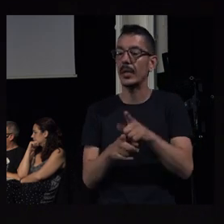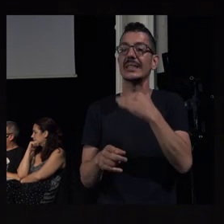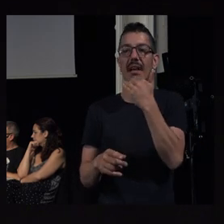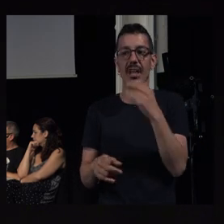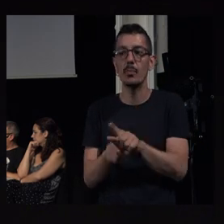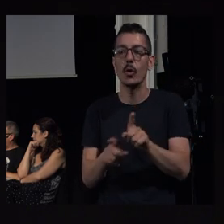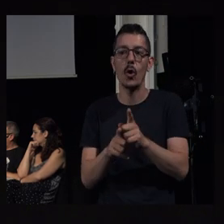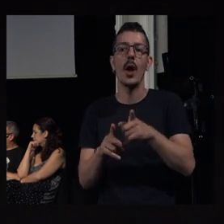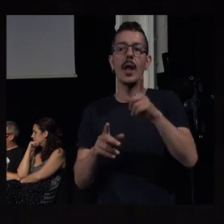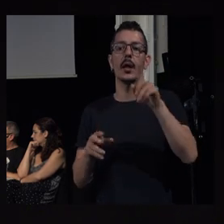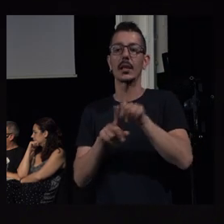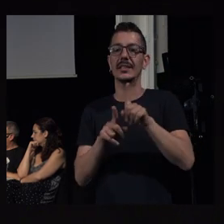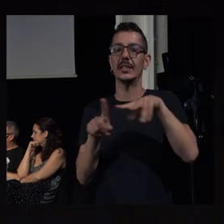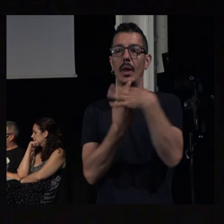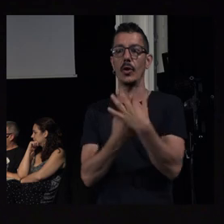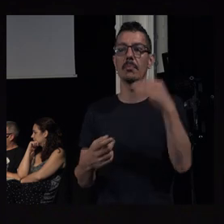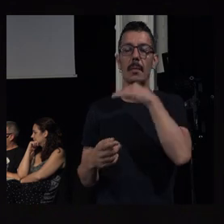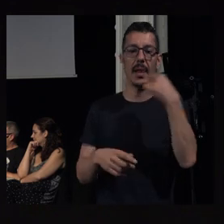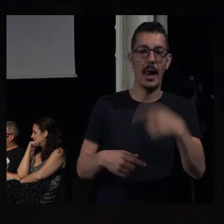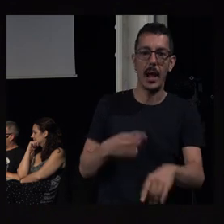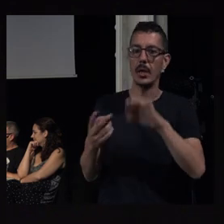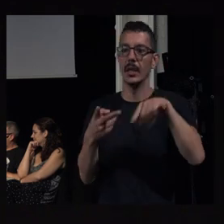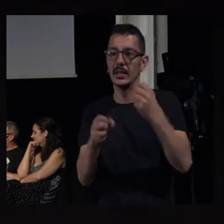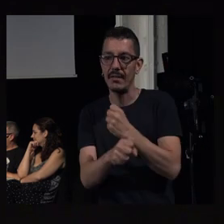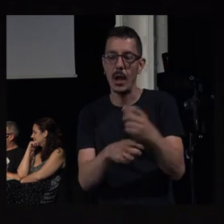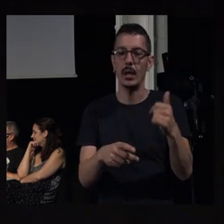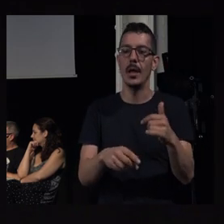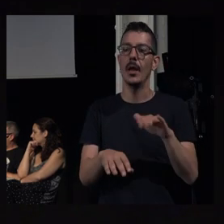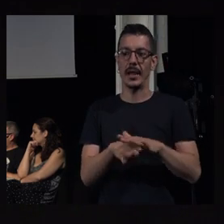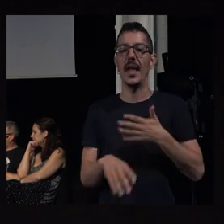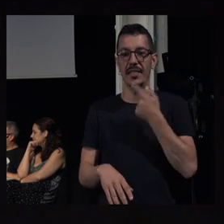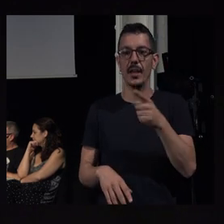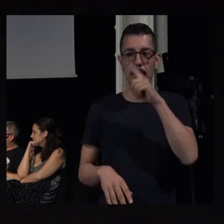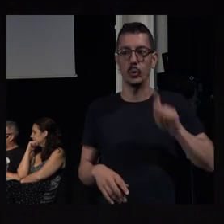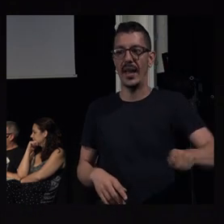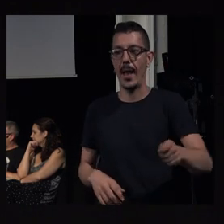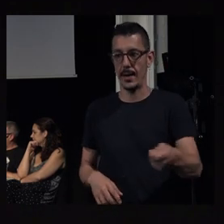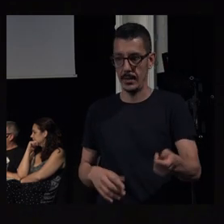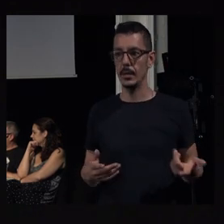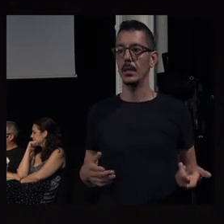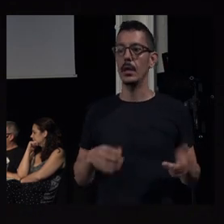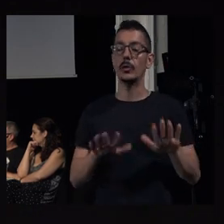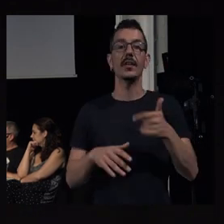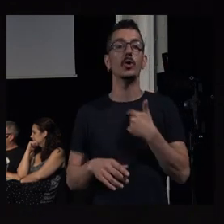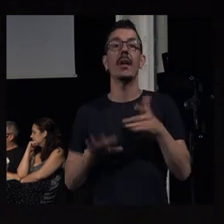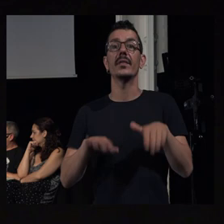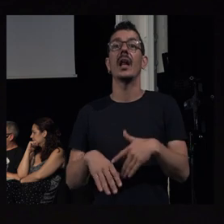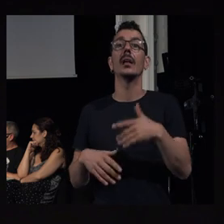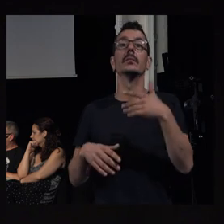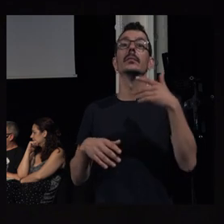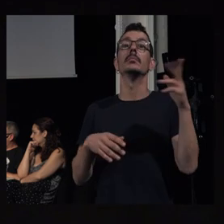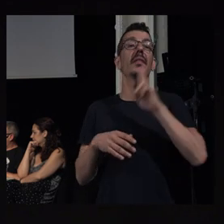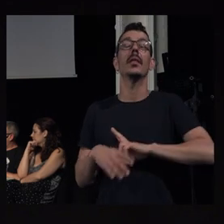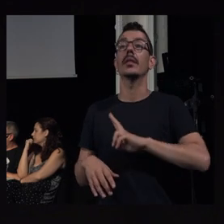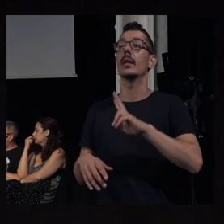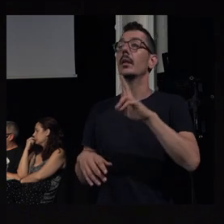yo algo de parapeto. Cuando llego a la Diputación, con esta chica, que ya había sido una aliada y ya me había dicho cómo había hacer, me dice, necesitamos hacer un encuentro de trabajadoras